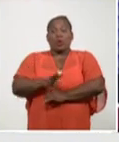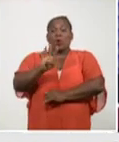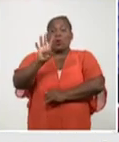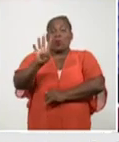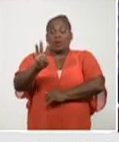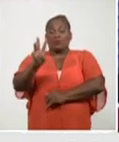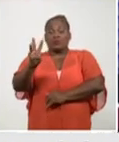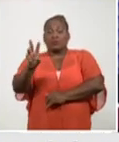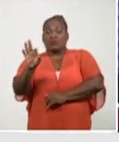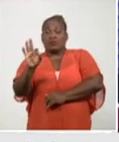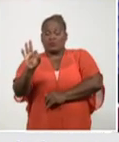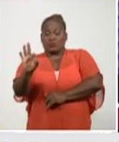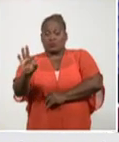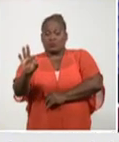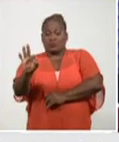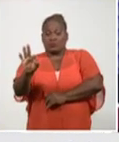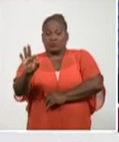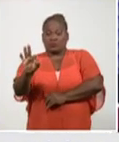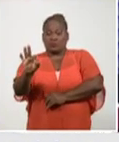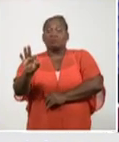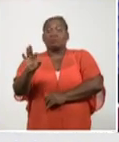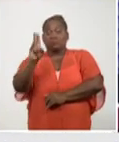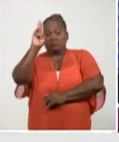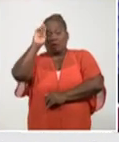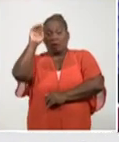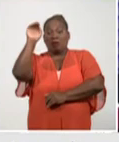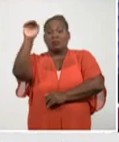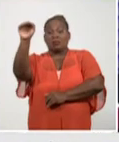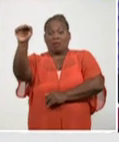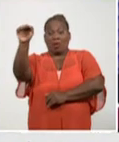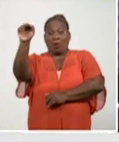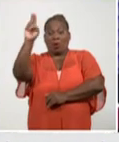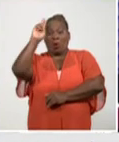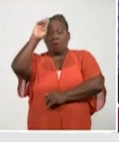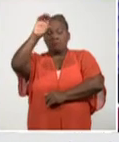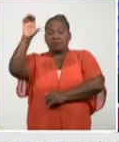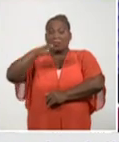438, se encuentran ingresados en nuestros hospitales con el